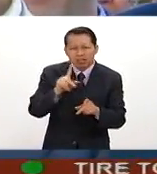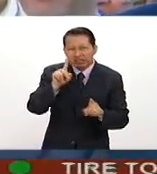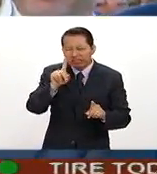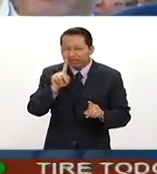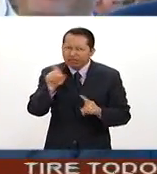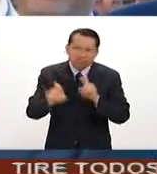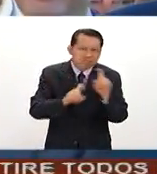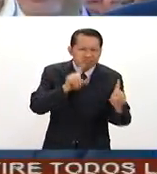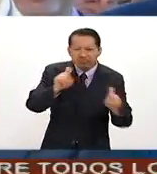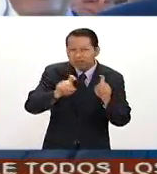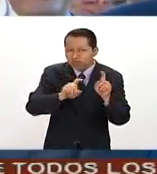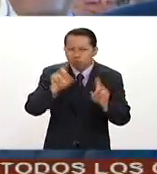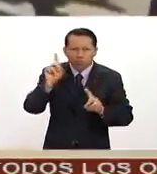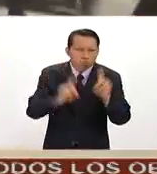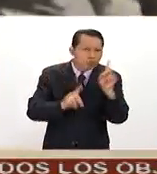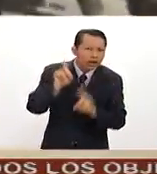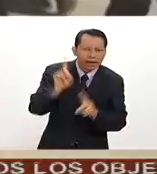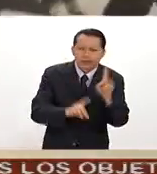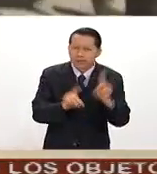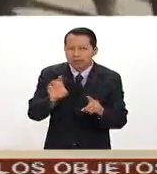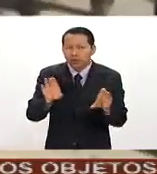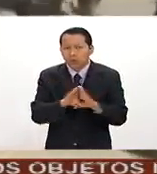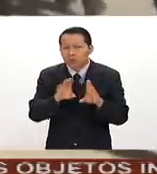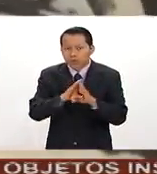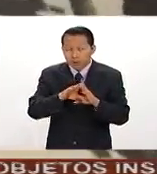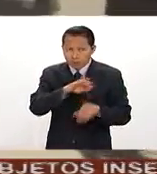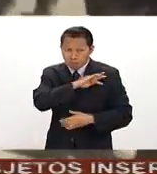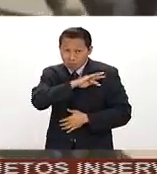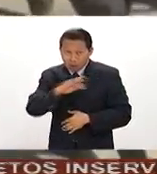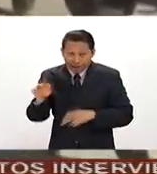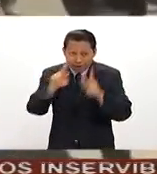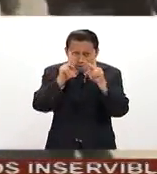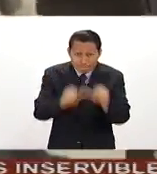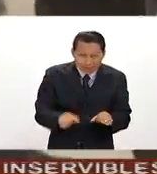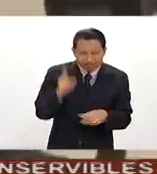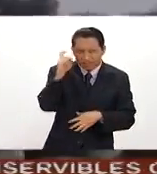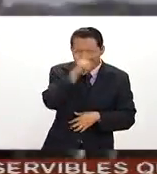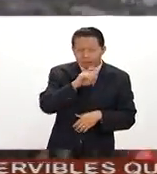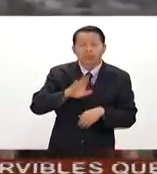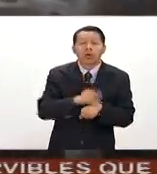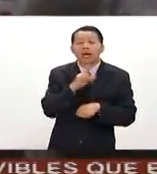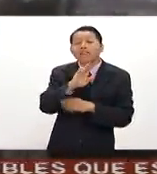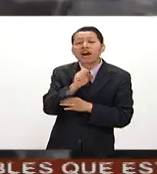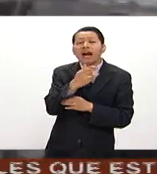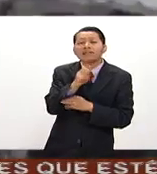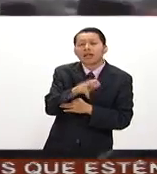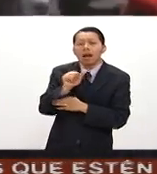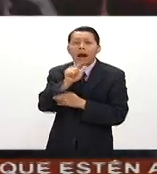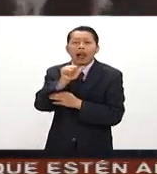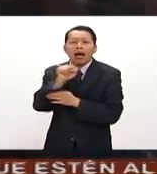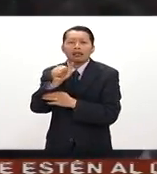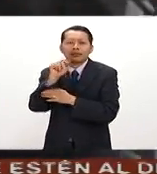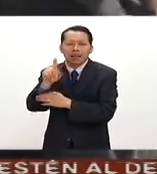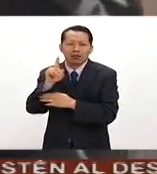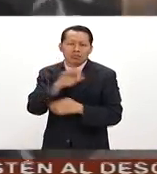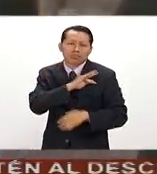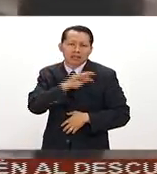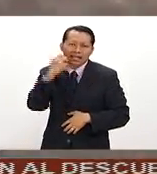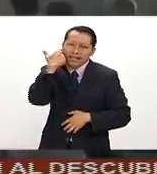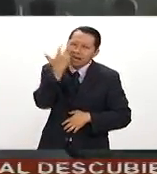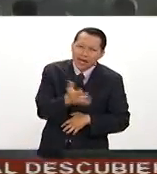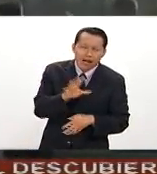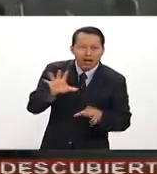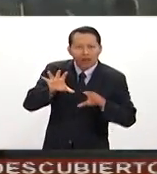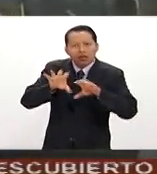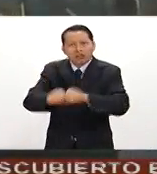escepticismo, las dudas en torno a si es posible conseguir la paz, luego de que Bashar al-Assad manifestara su intención de recuperar el